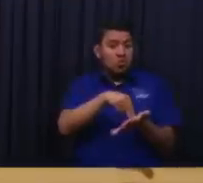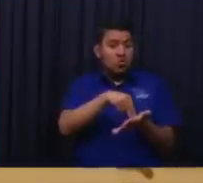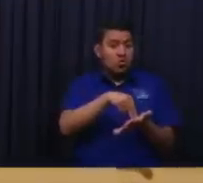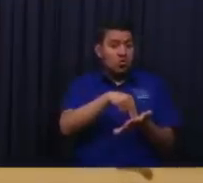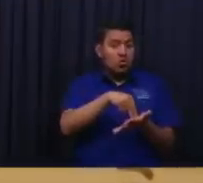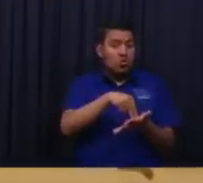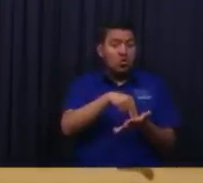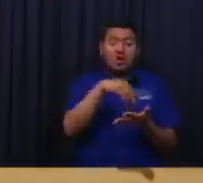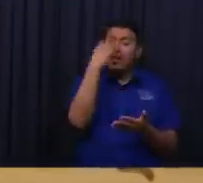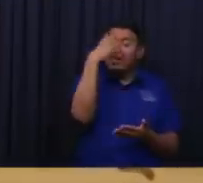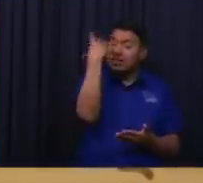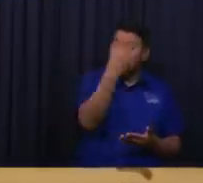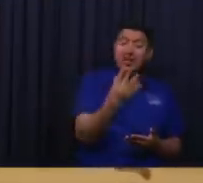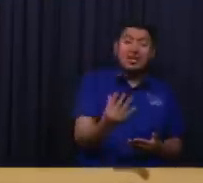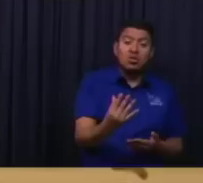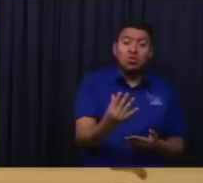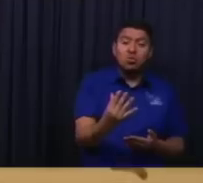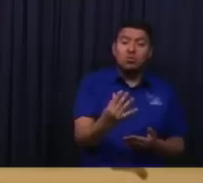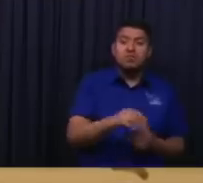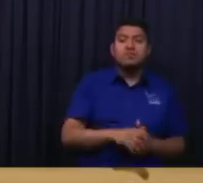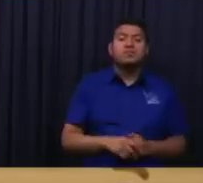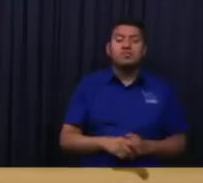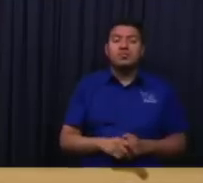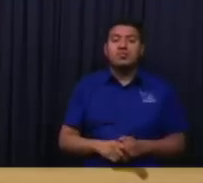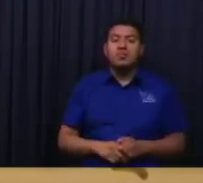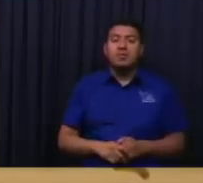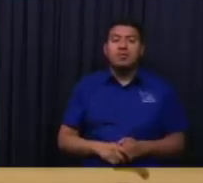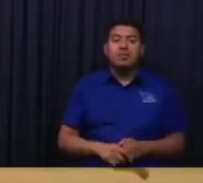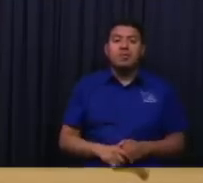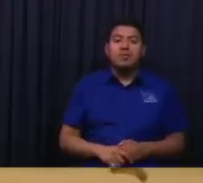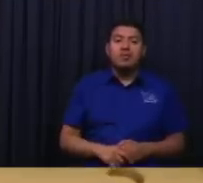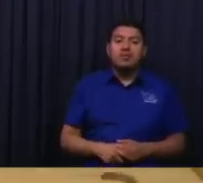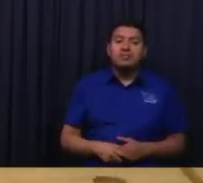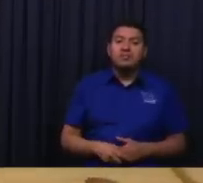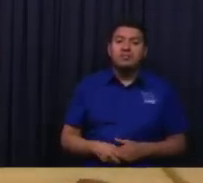Ok, pero él viene antes y dice lo siguiente: